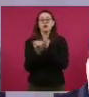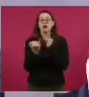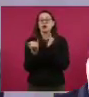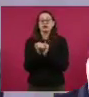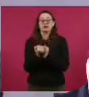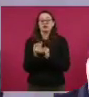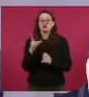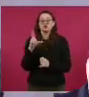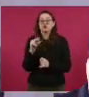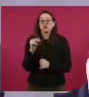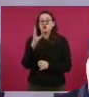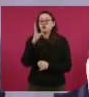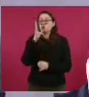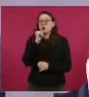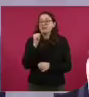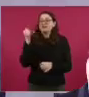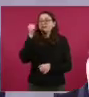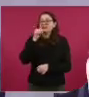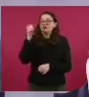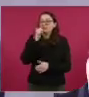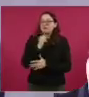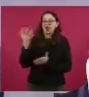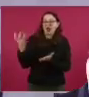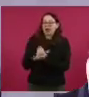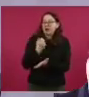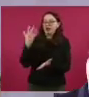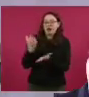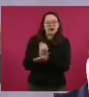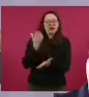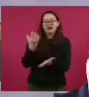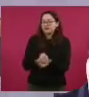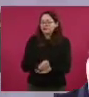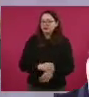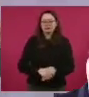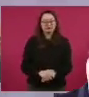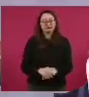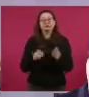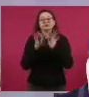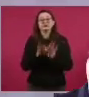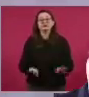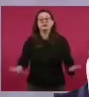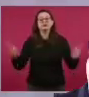No se gana siempre, lo importante es